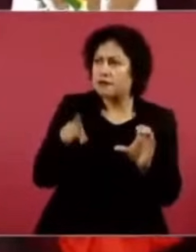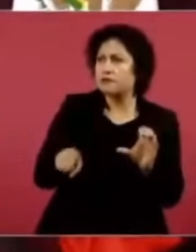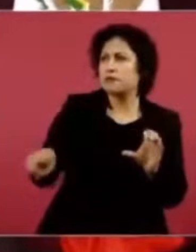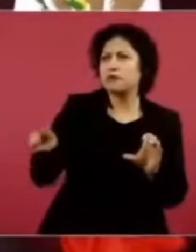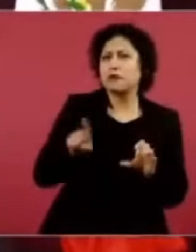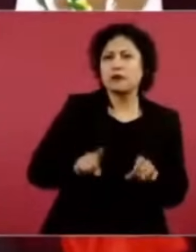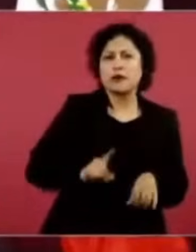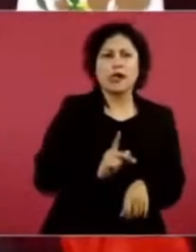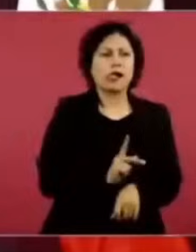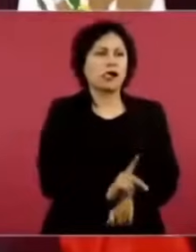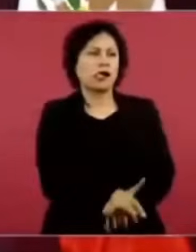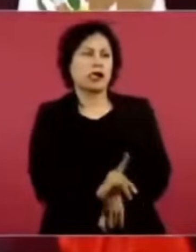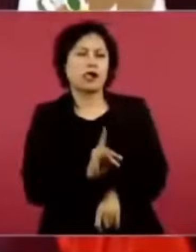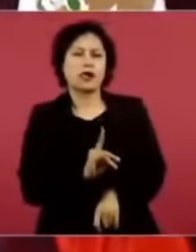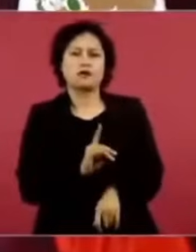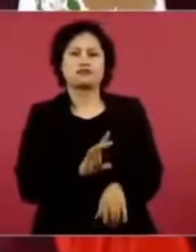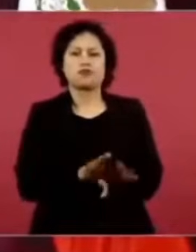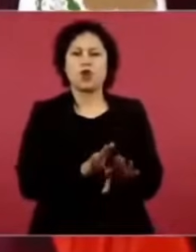Porque, ¿saben?